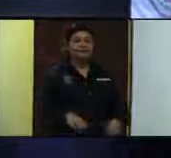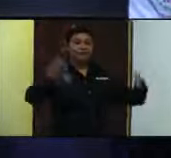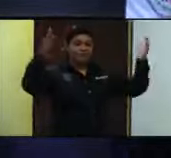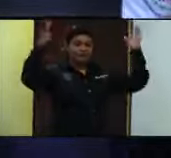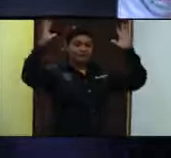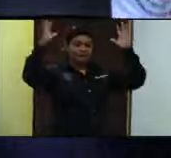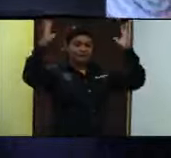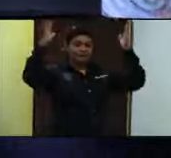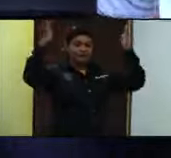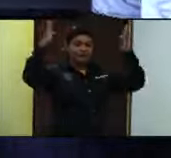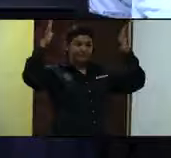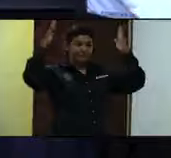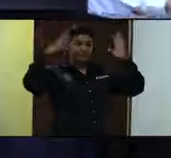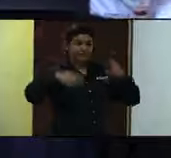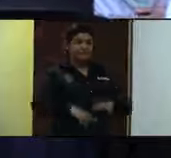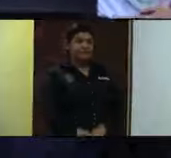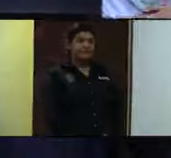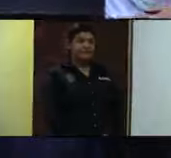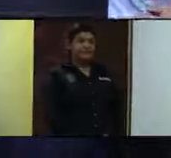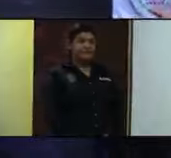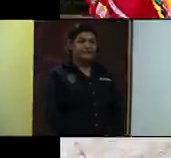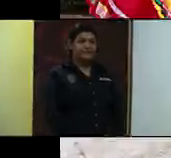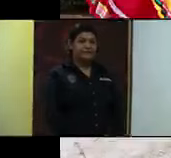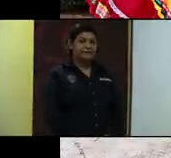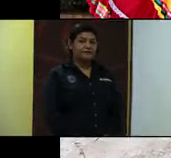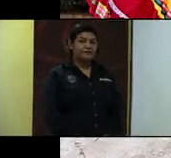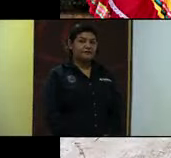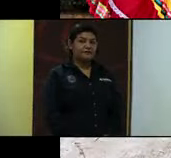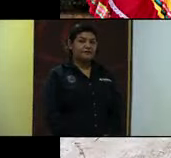acá están los vestidos. Estamos viendo los vestidos.